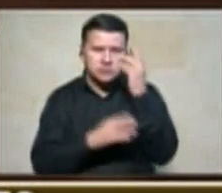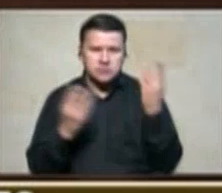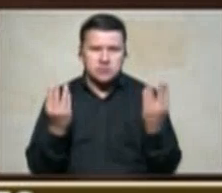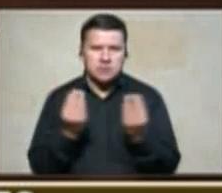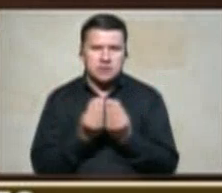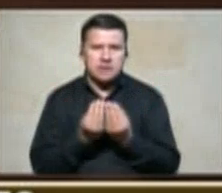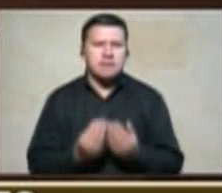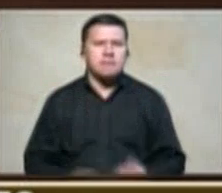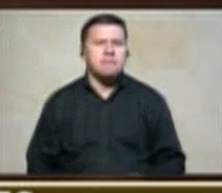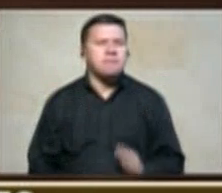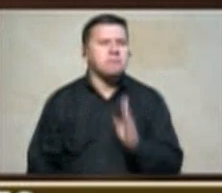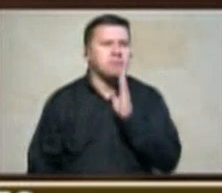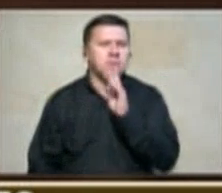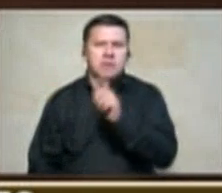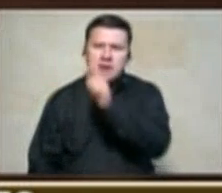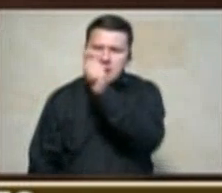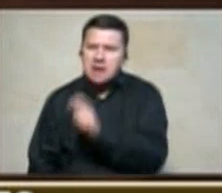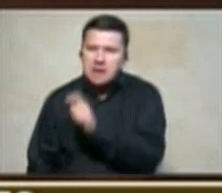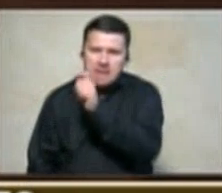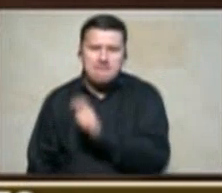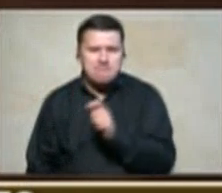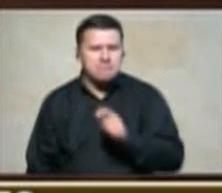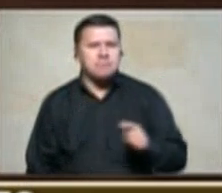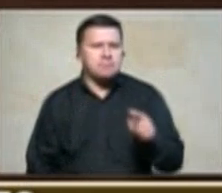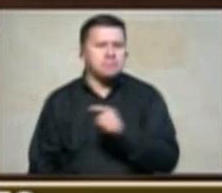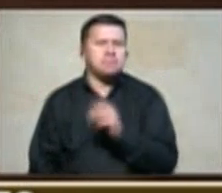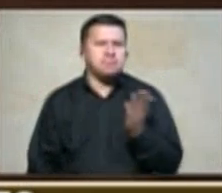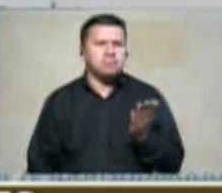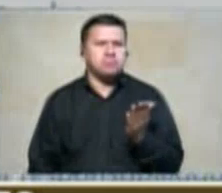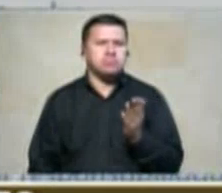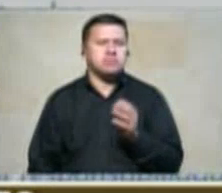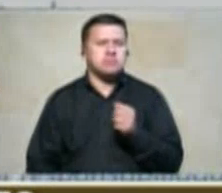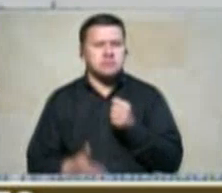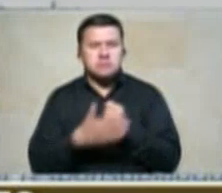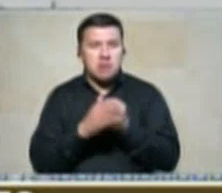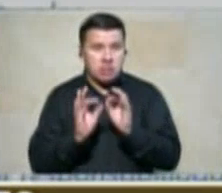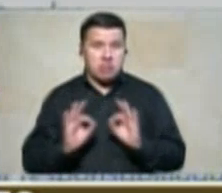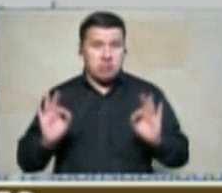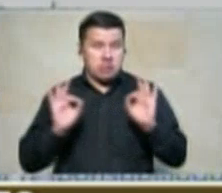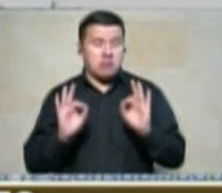Fiscalía aquellas personas quien sin ser